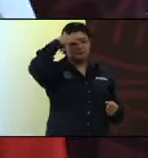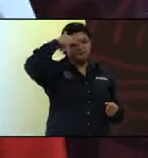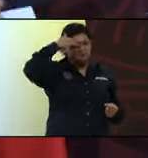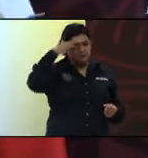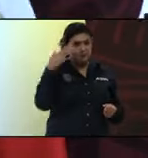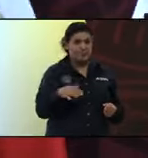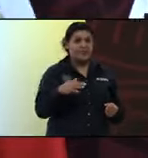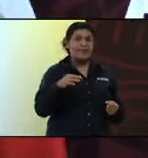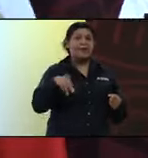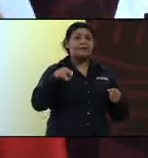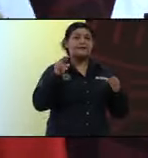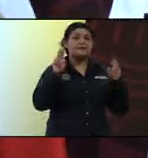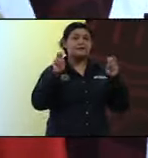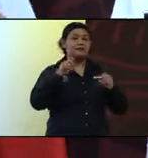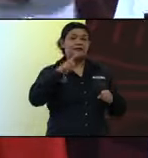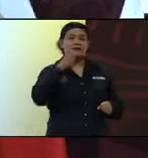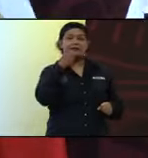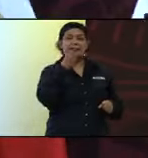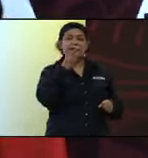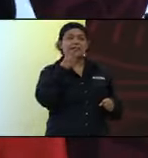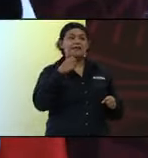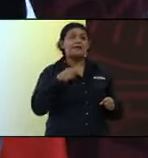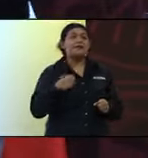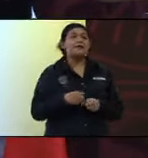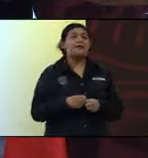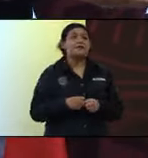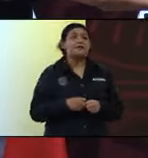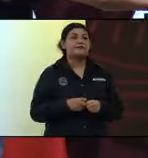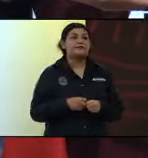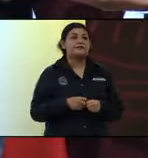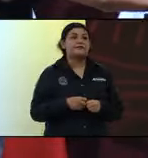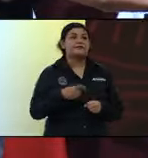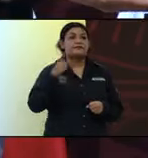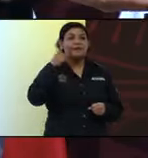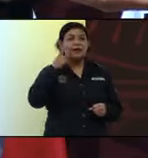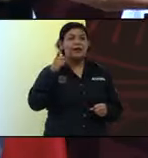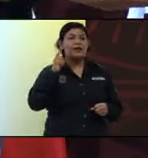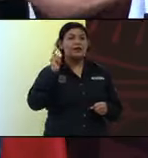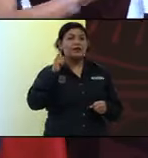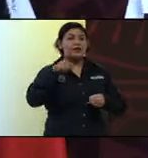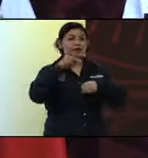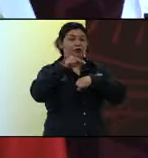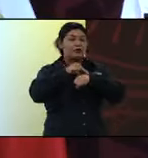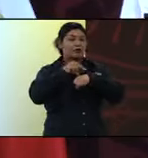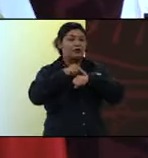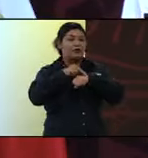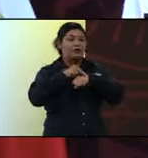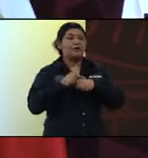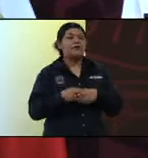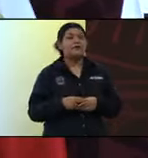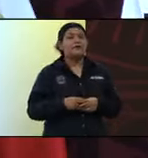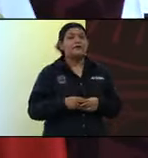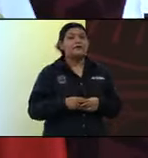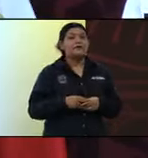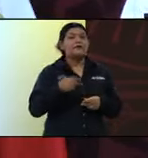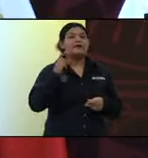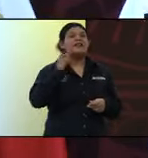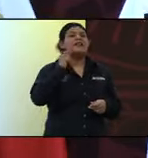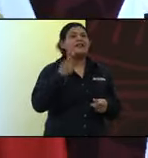el tema de mi examen profesional para lograr el título de doctor en administración pública, pues